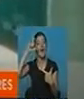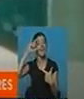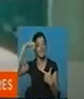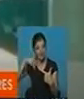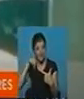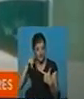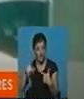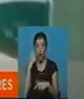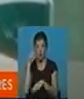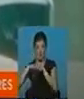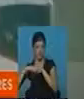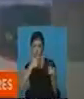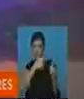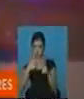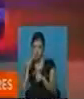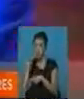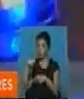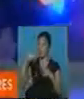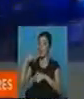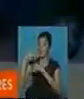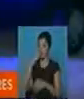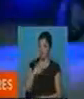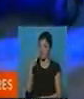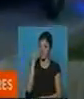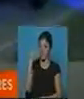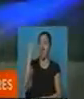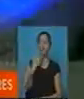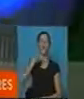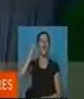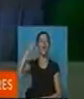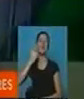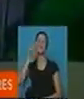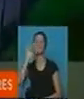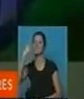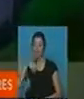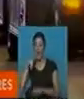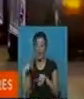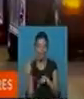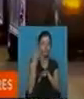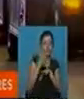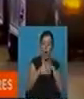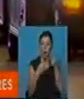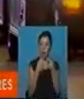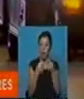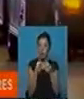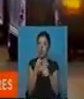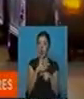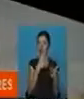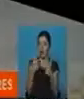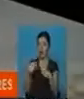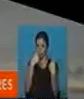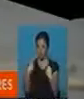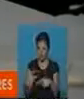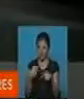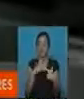ciudadano estadounidense con padres afganos que ingresó al local armado con el equipo de preferencia de las últimas masacres. Un